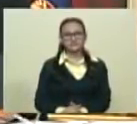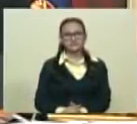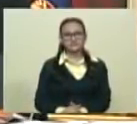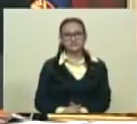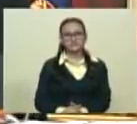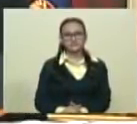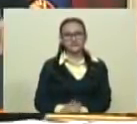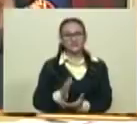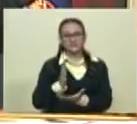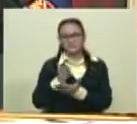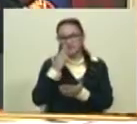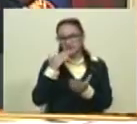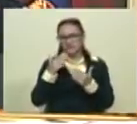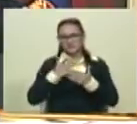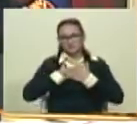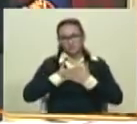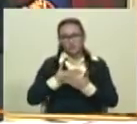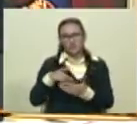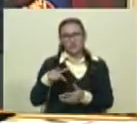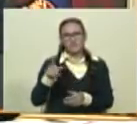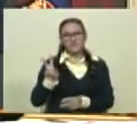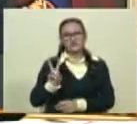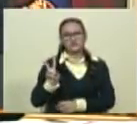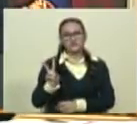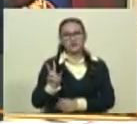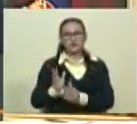siempre solidario con Venezuela, por favor.